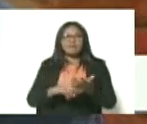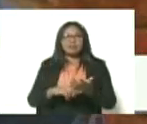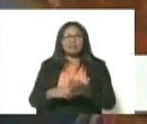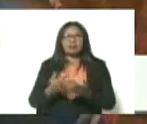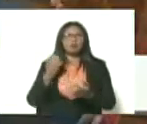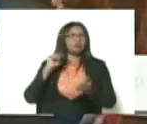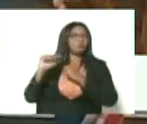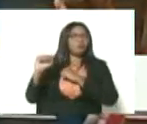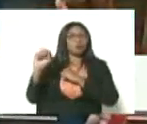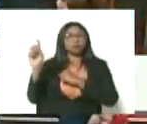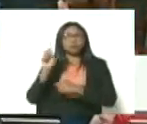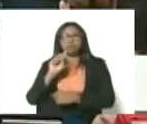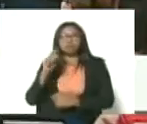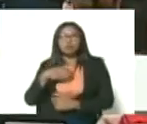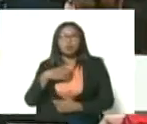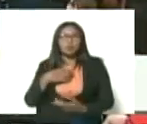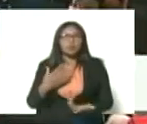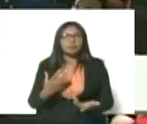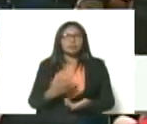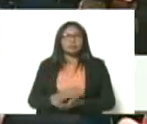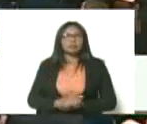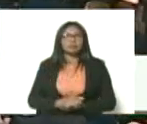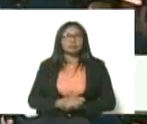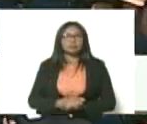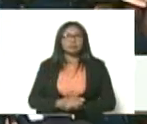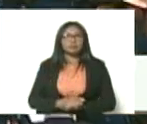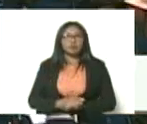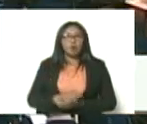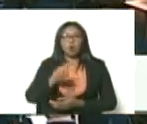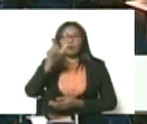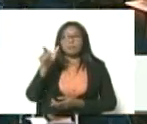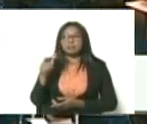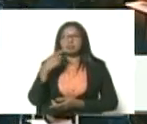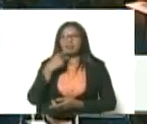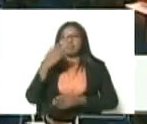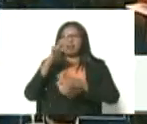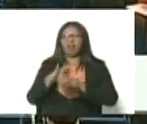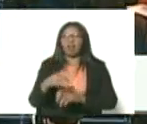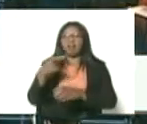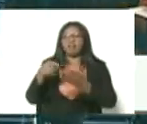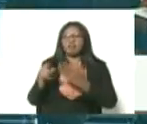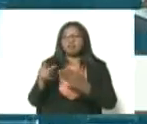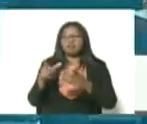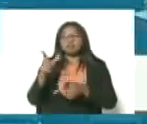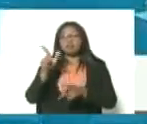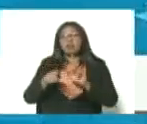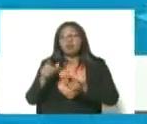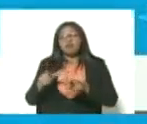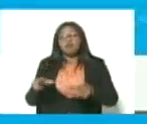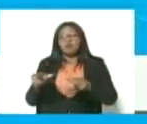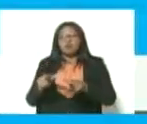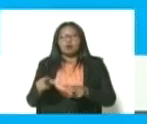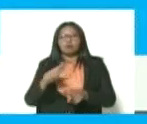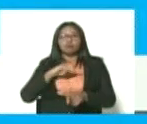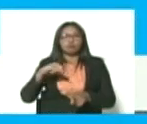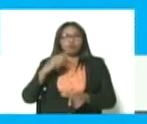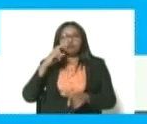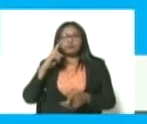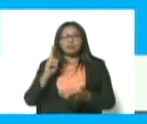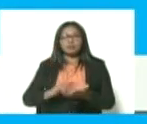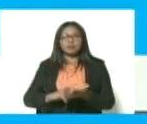desconocida de un plumazo o por un vocero cualquiera de algún departamento. Somos una